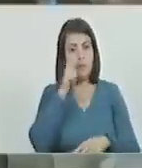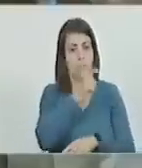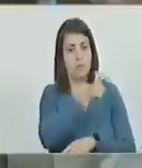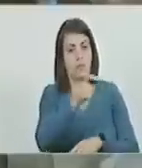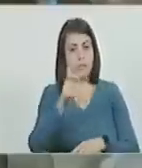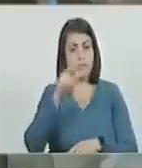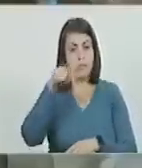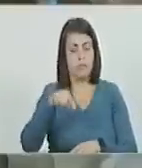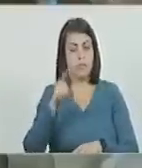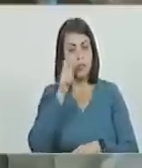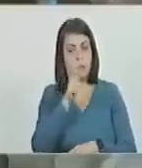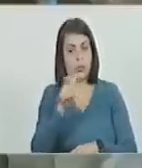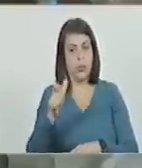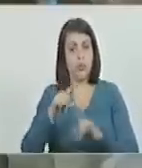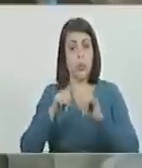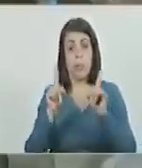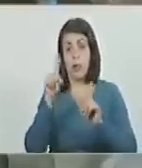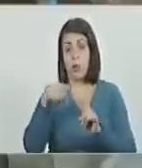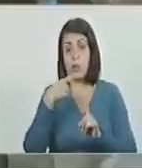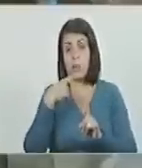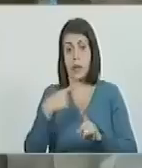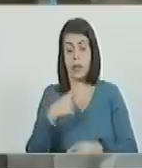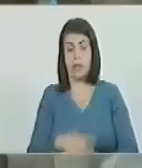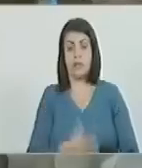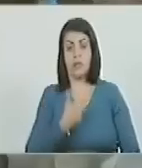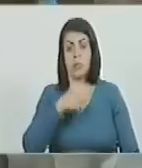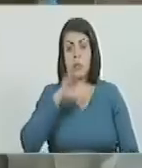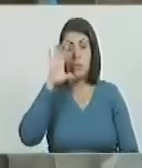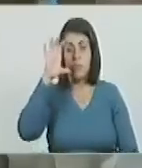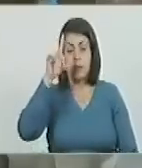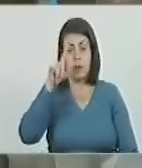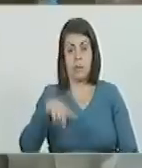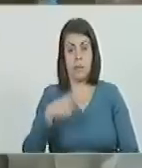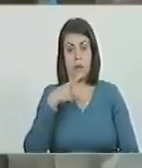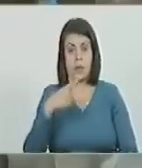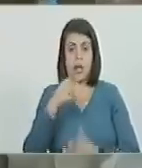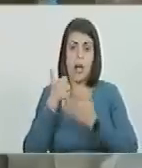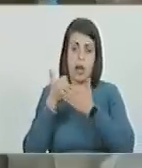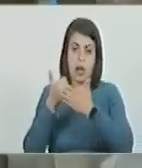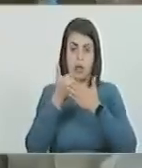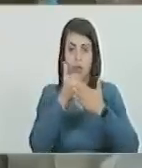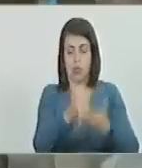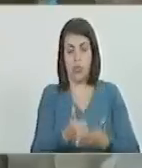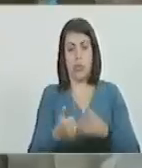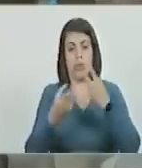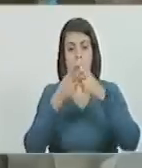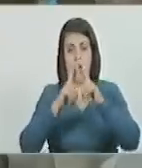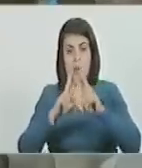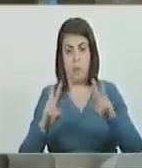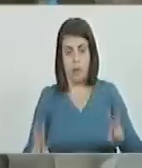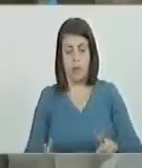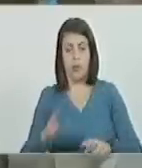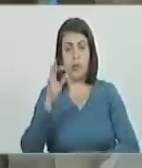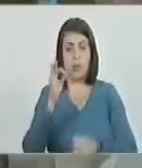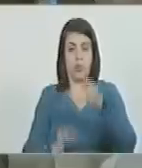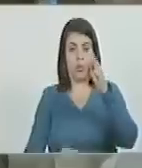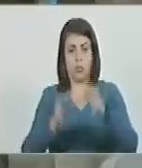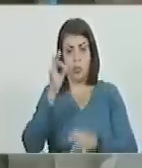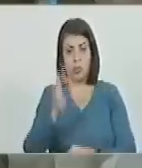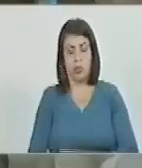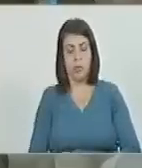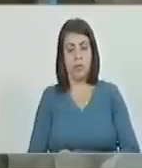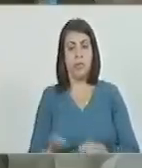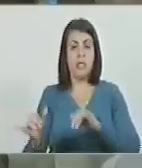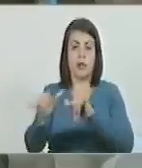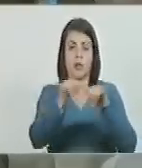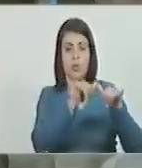soberanía de los pueblos, pero que además nuestro país también ha contribuido a la paz, a la justicia y a la